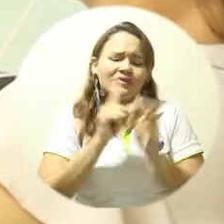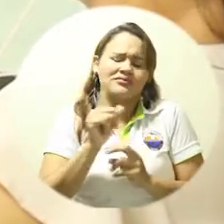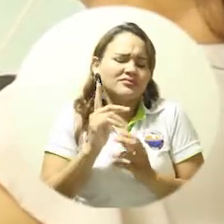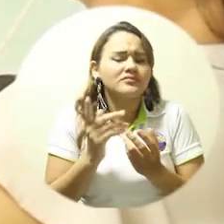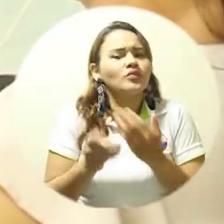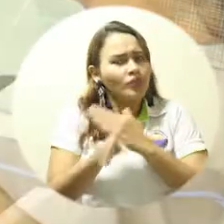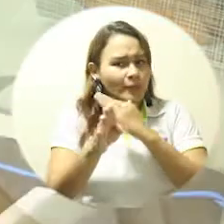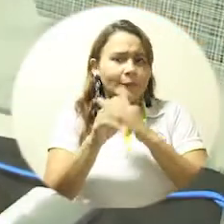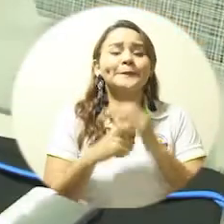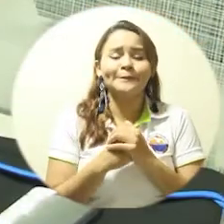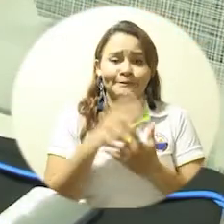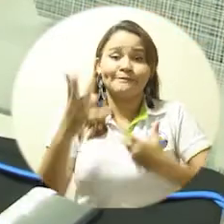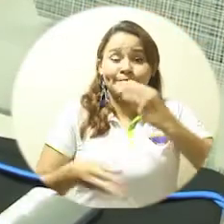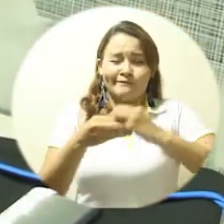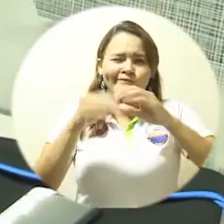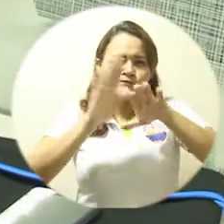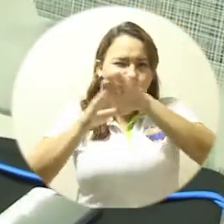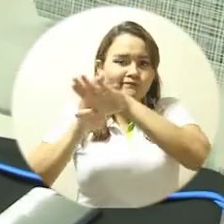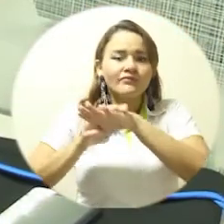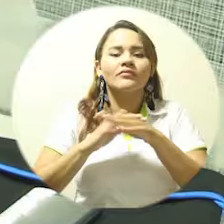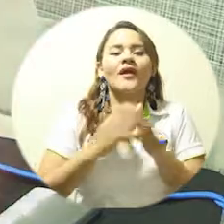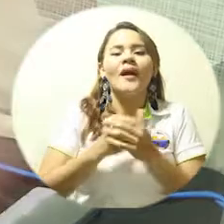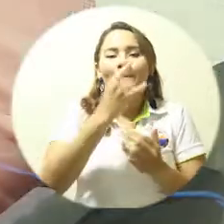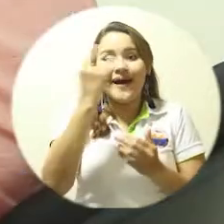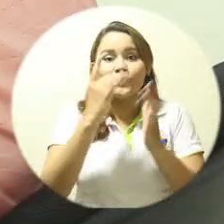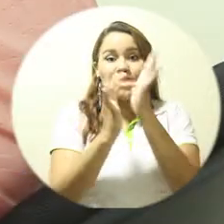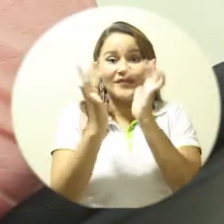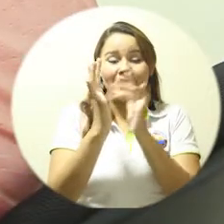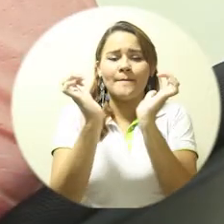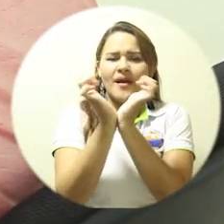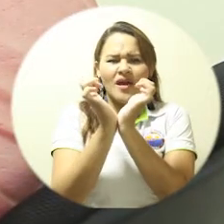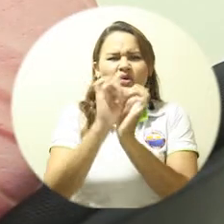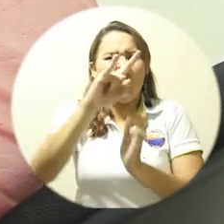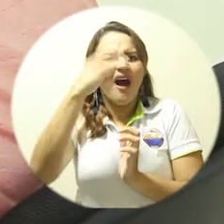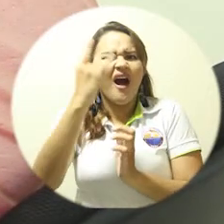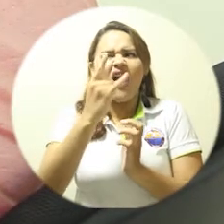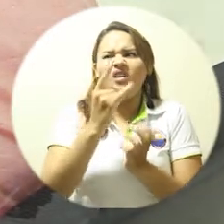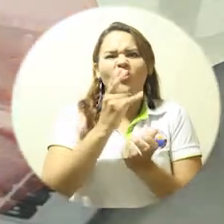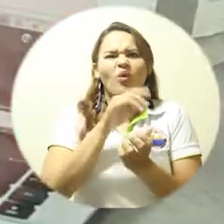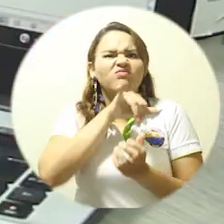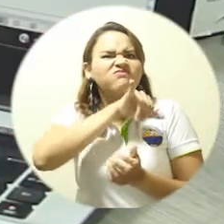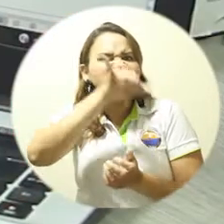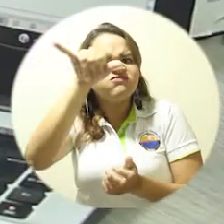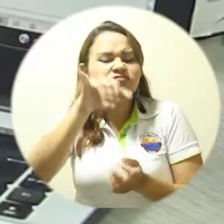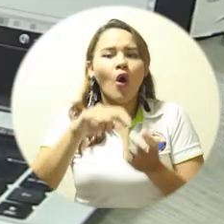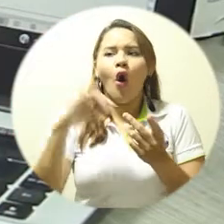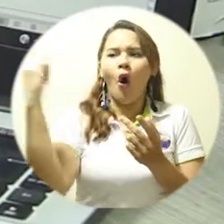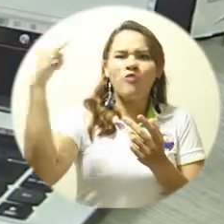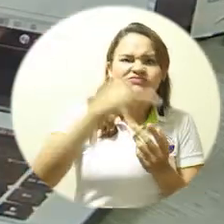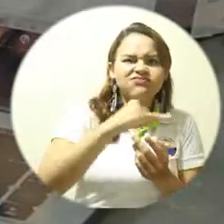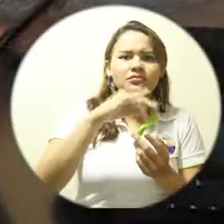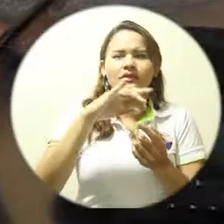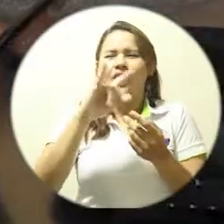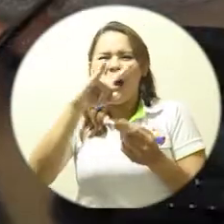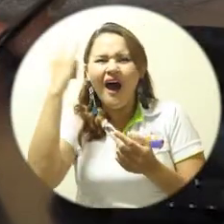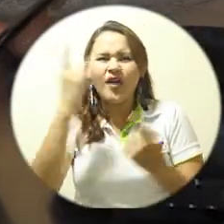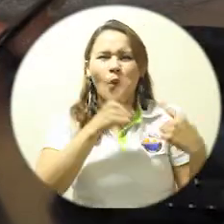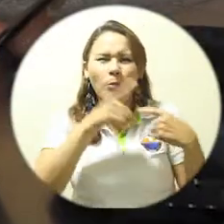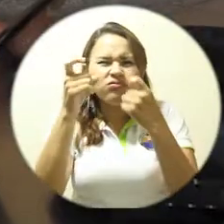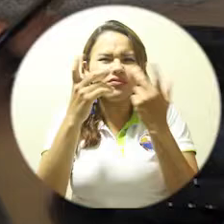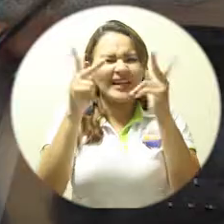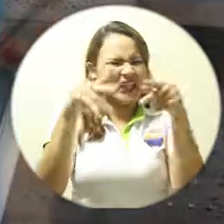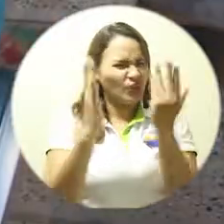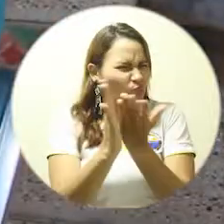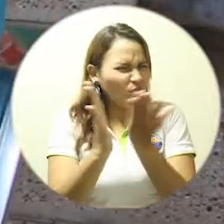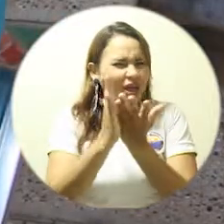se suspenden durante marzo, abril y mayo las comisiones de servicio en el país y en el exterior llevadas a cabo por profesores, estudiantes y